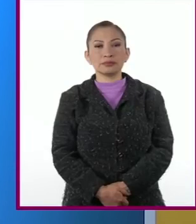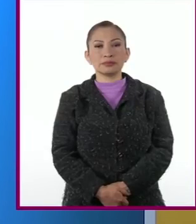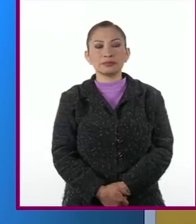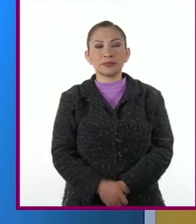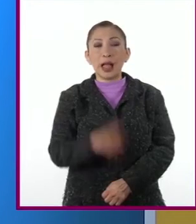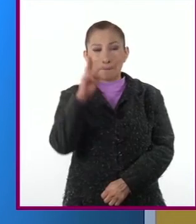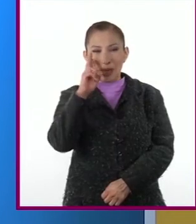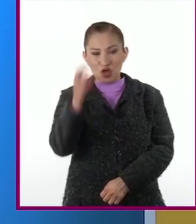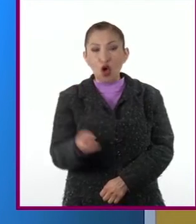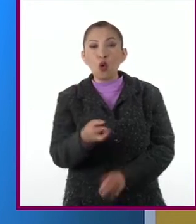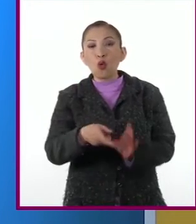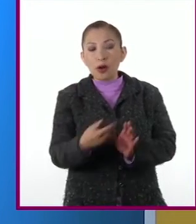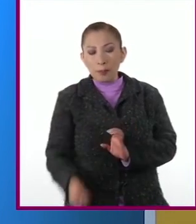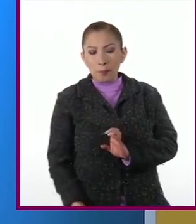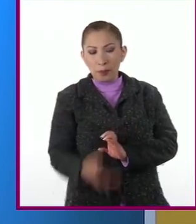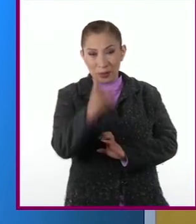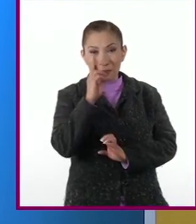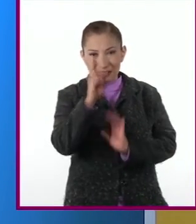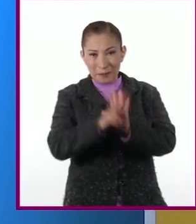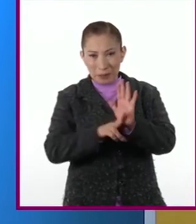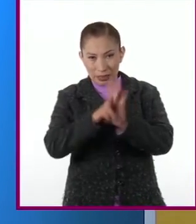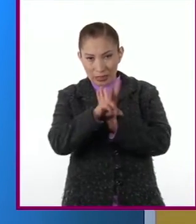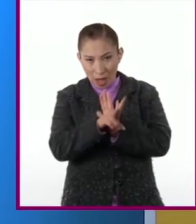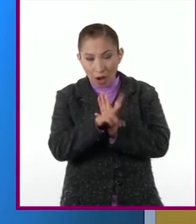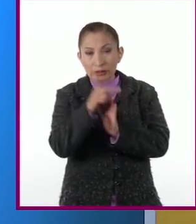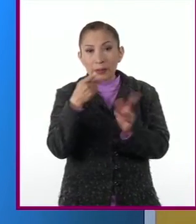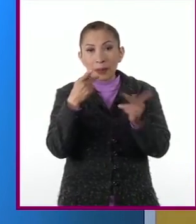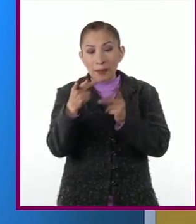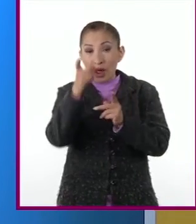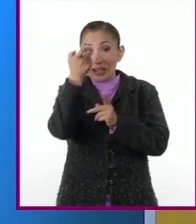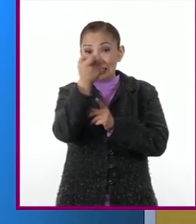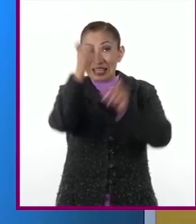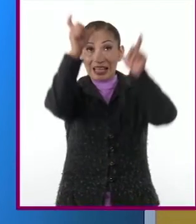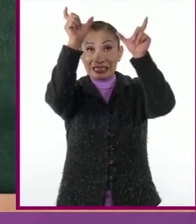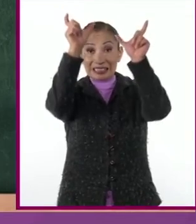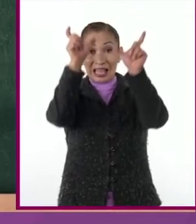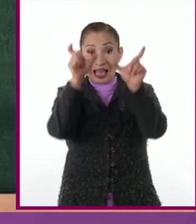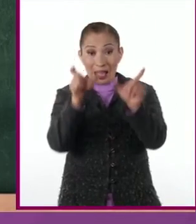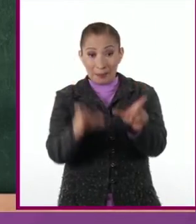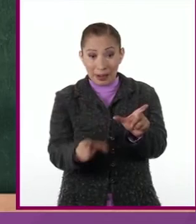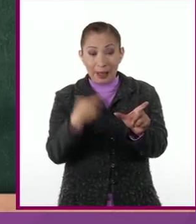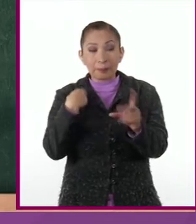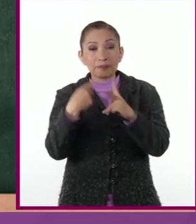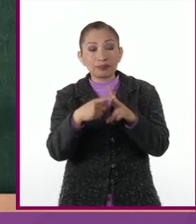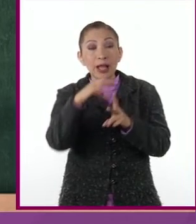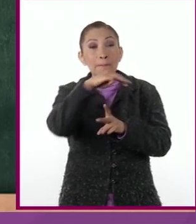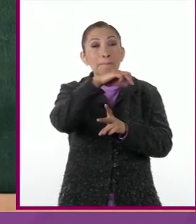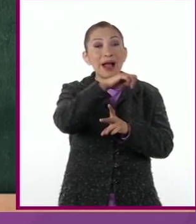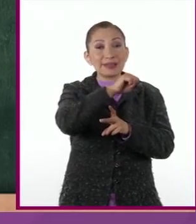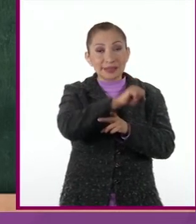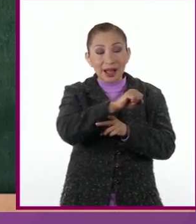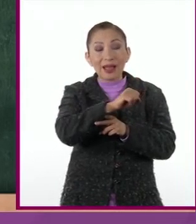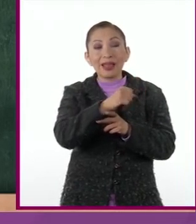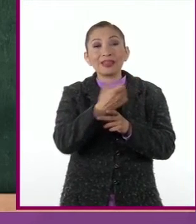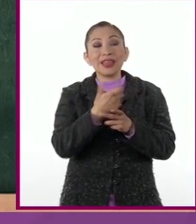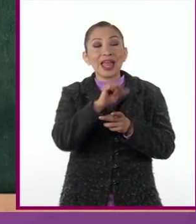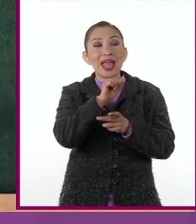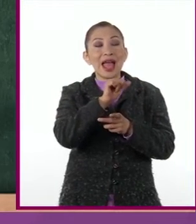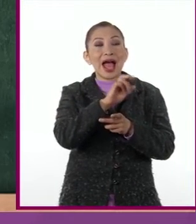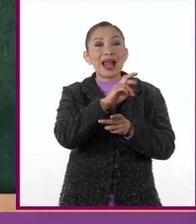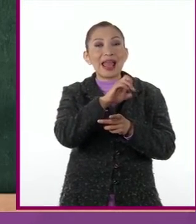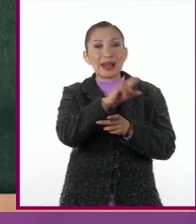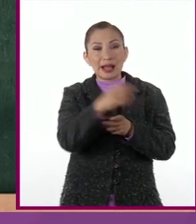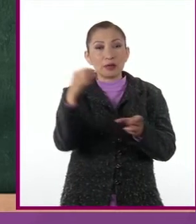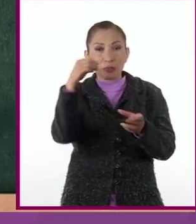Considerando los lanzamientos que viste en el video, se elaboró la siguiente tabla en la que medimos la masa de arena que